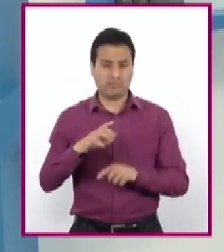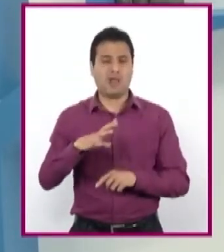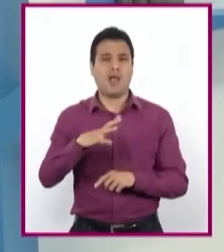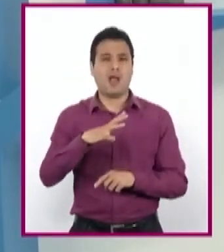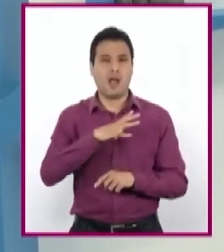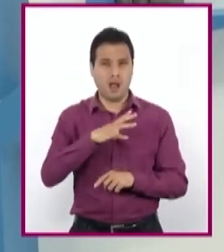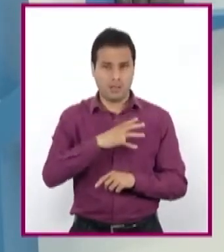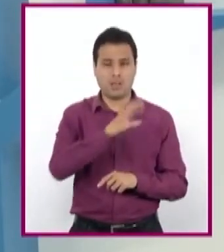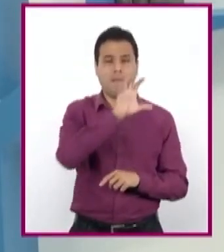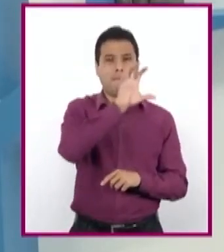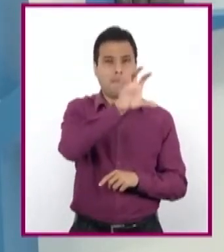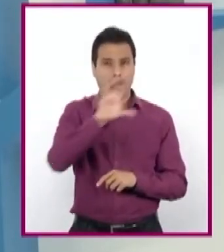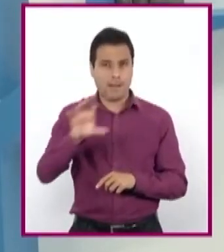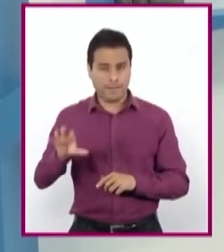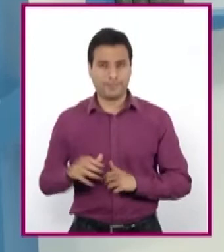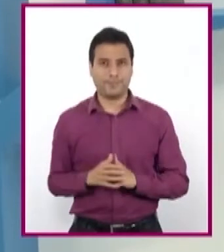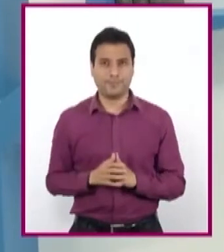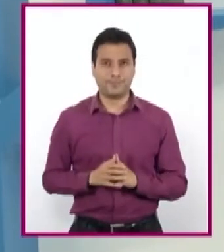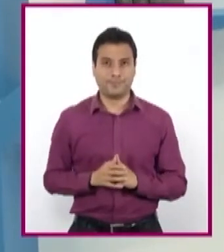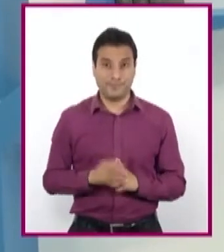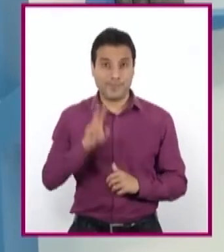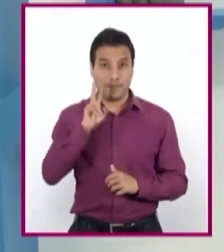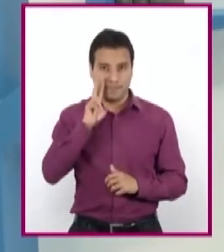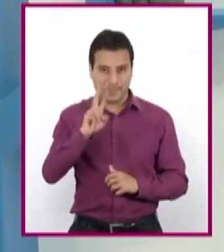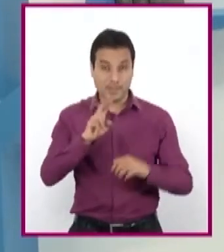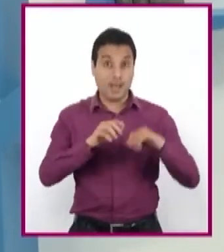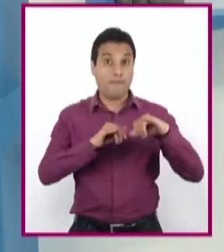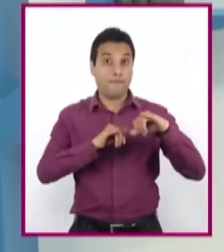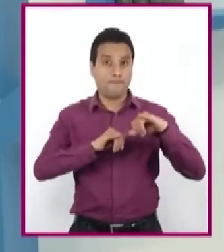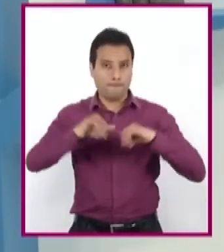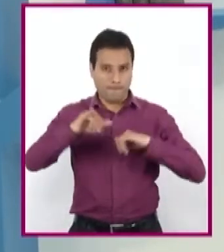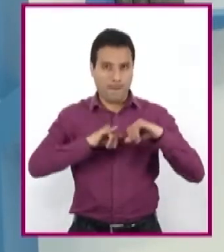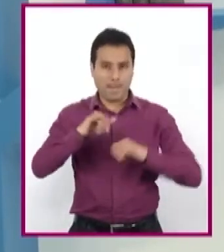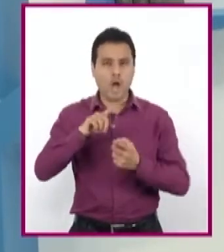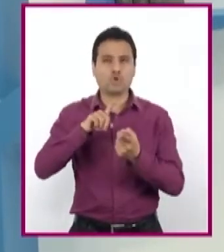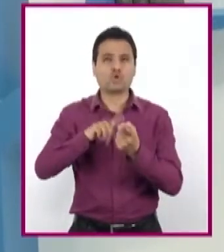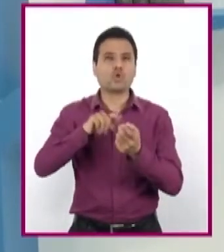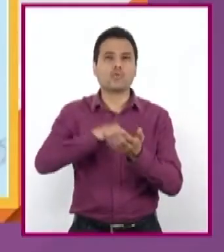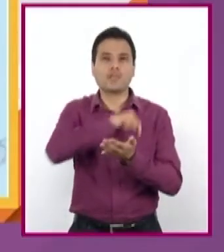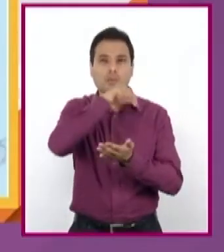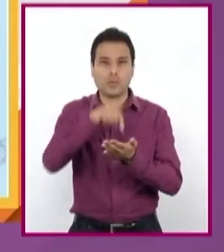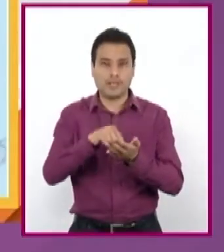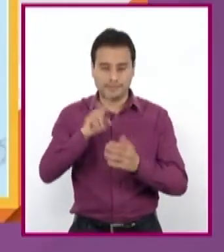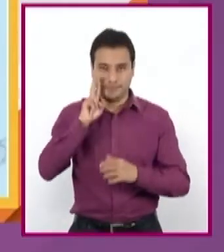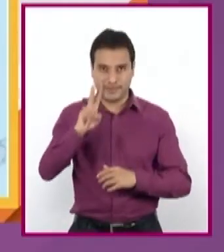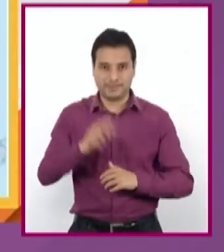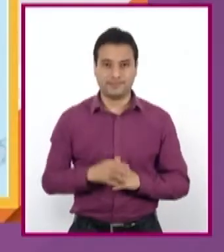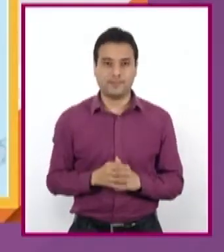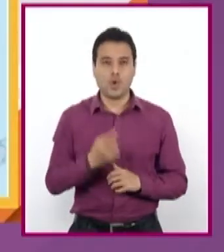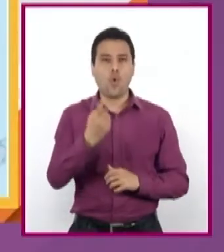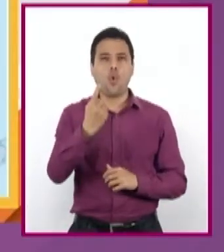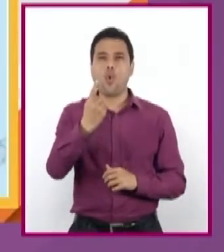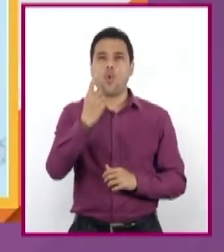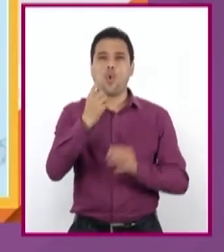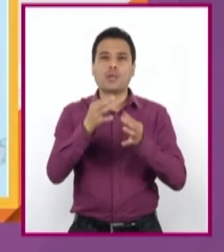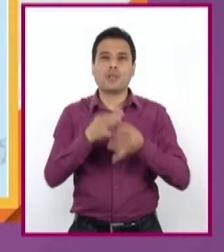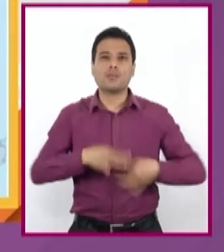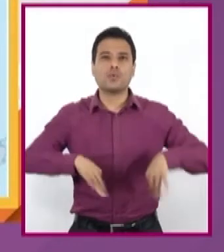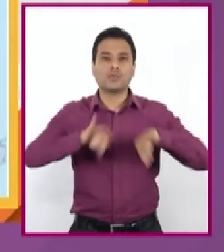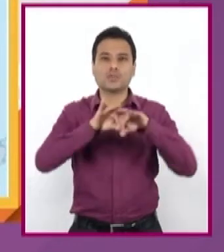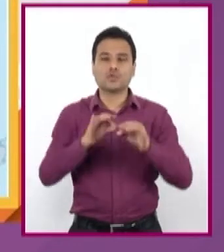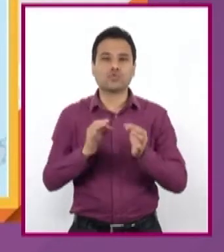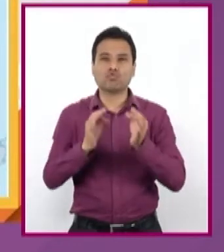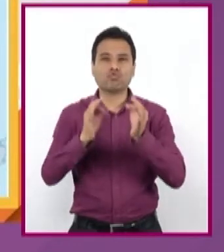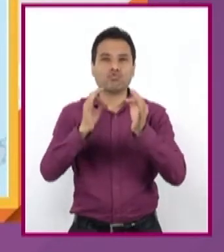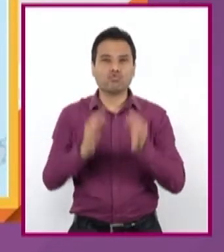de la época prehispánica. Observemos el siguiente mapa de su ubicación. La principal cultura asentada en la región